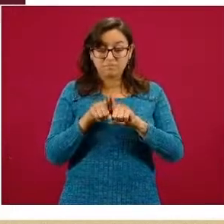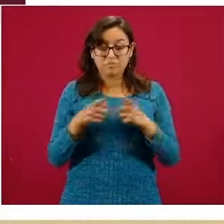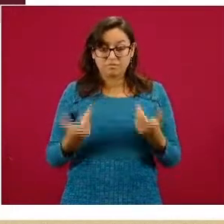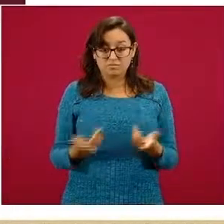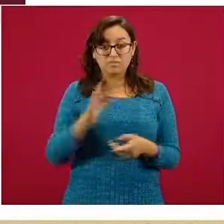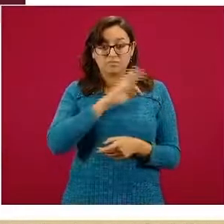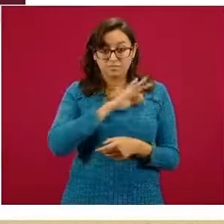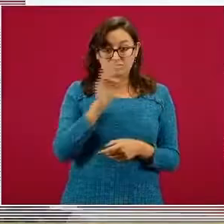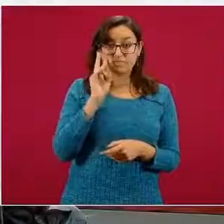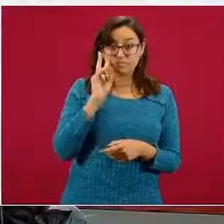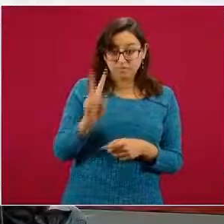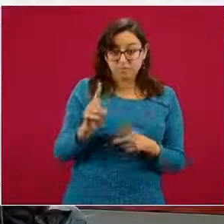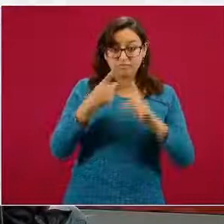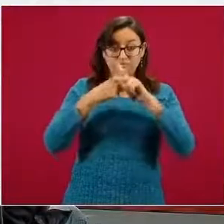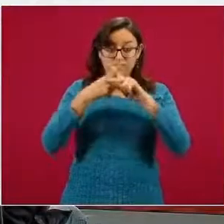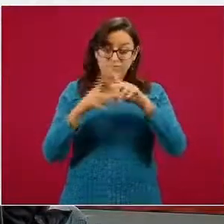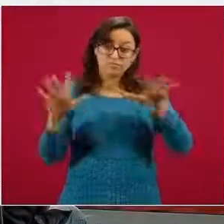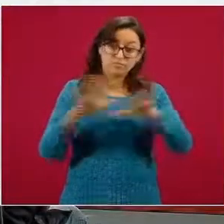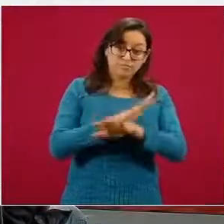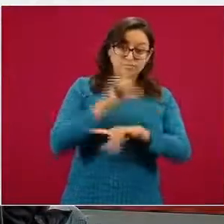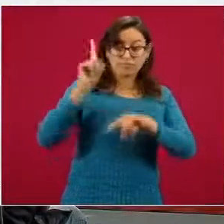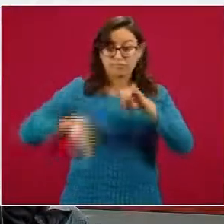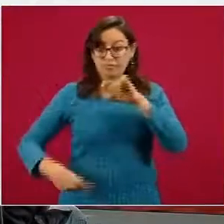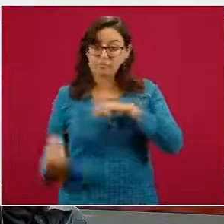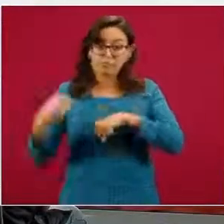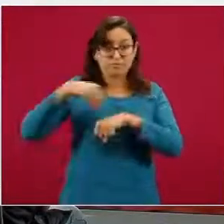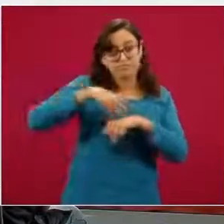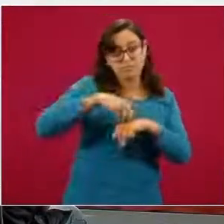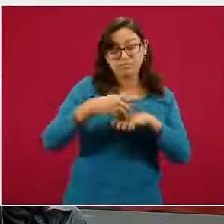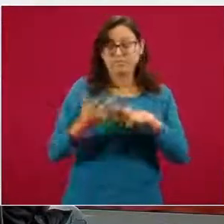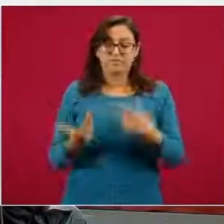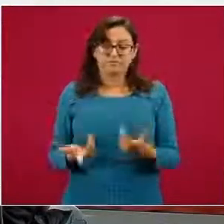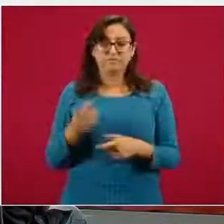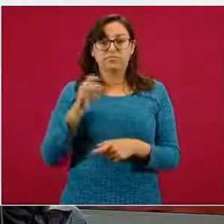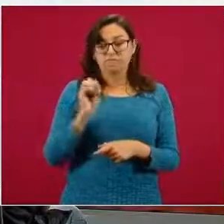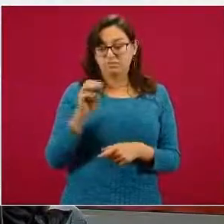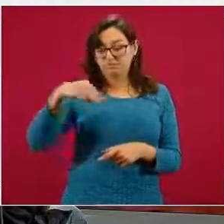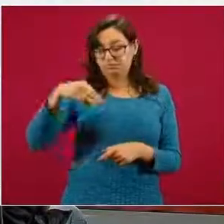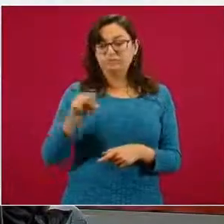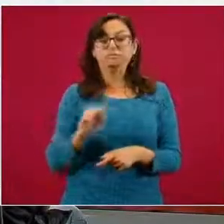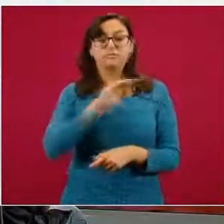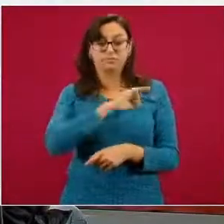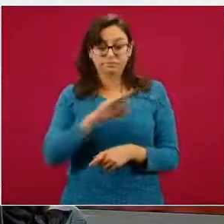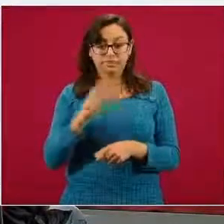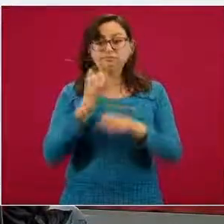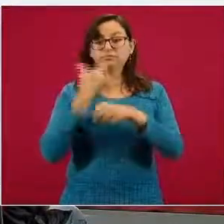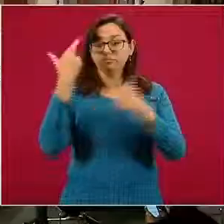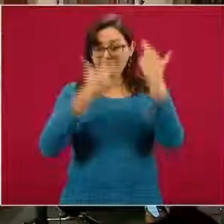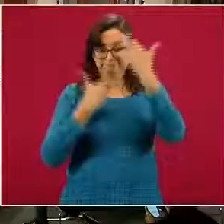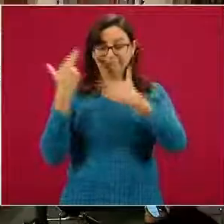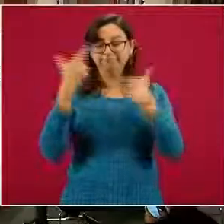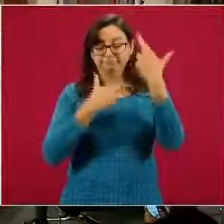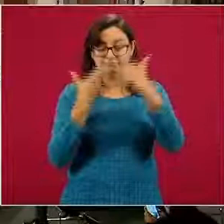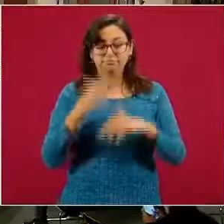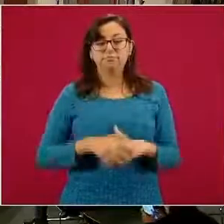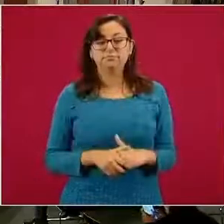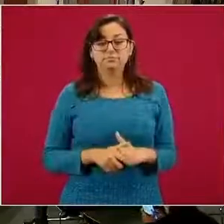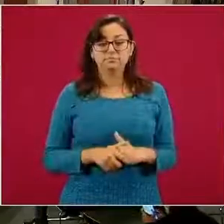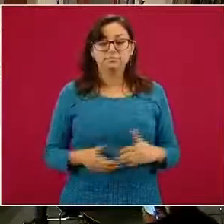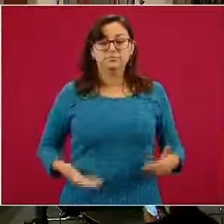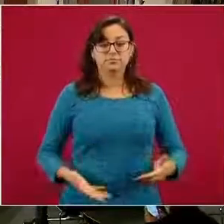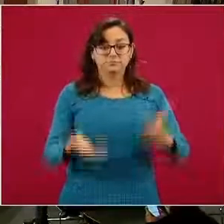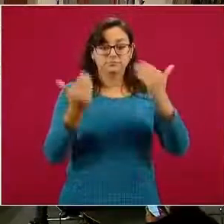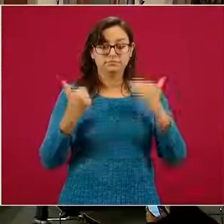ahí están los números que en su momento se excluyeron. Son gráficas que pueden consultarse en la Organización Mundial de la Salud. Veamos la